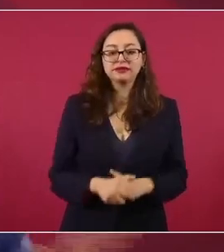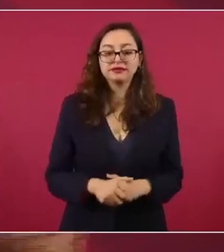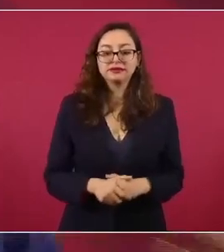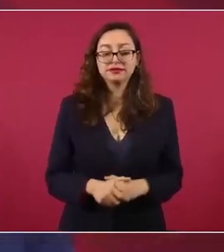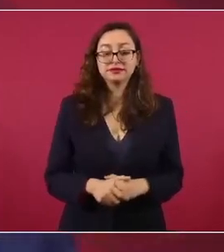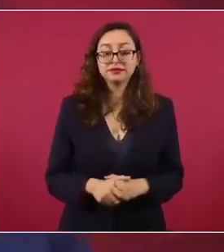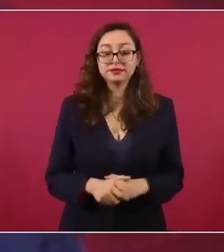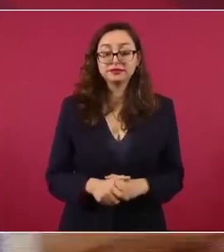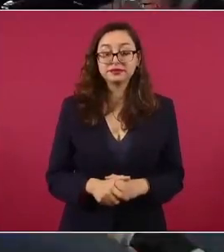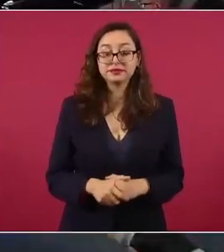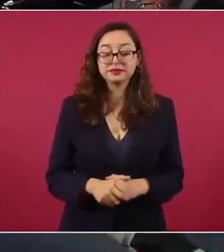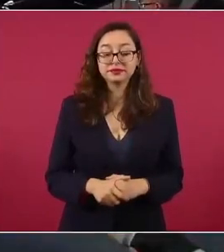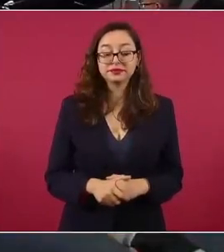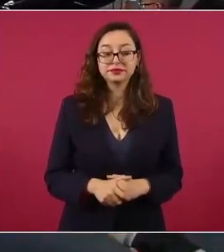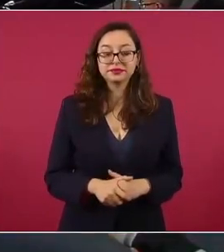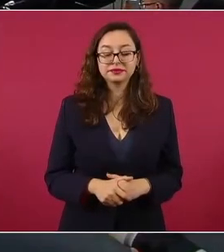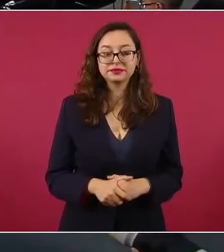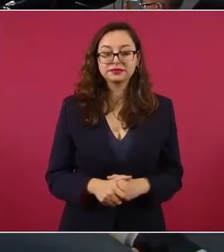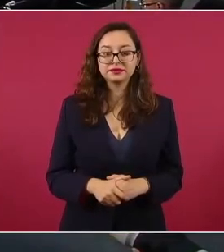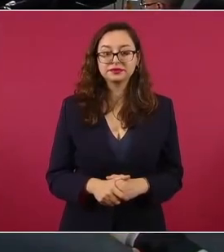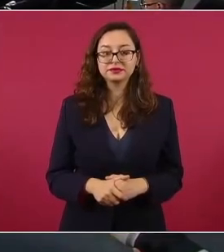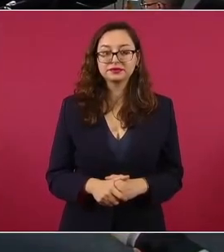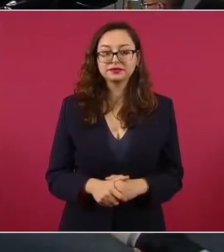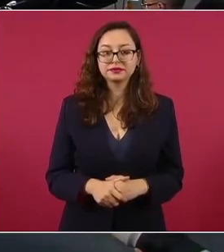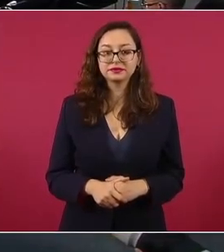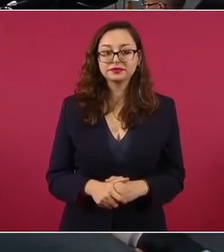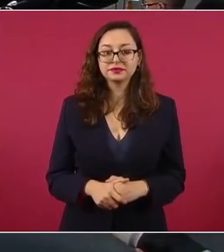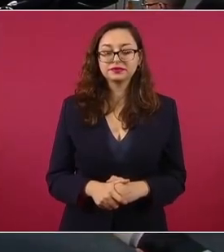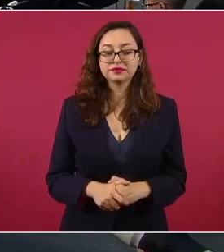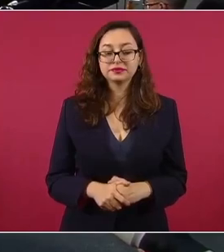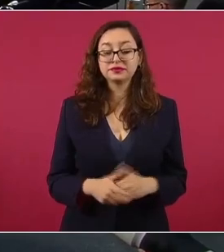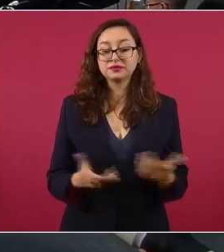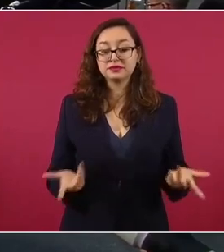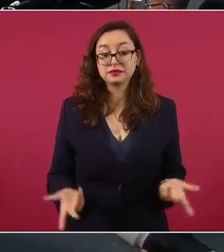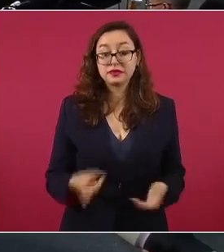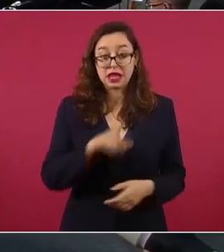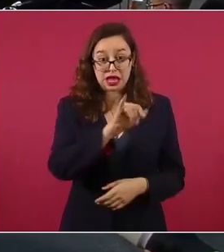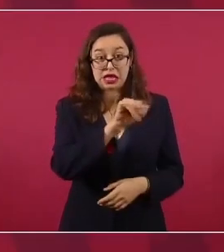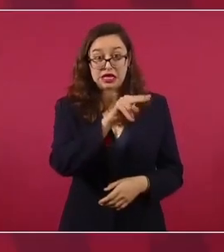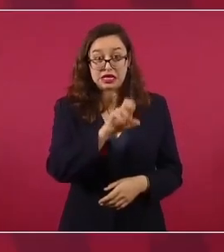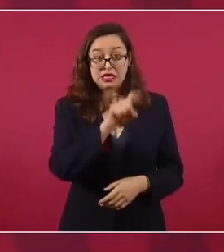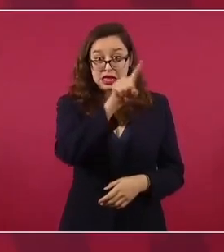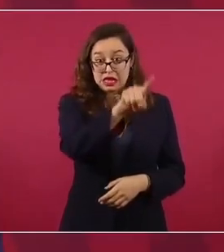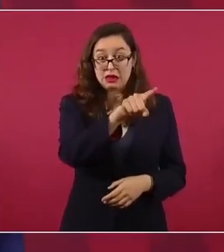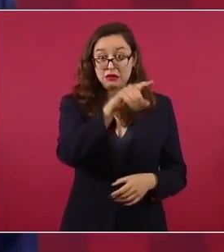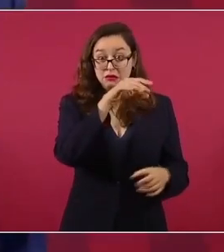¿O ustedes creen que el señor que está ahorita en el INE votó por mí?